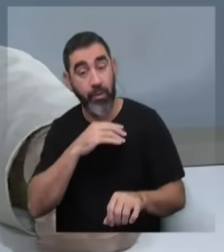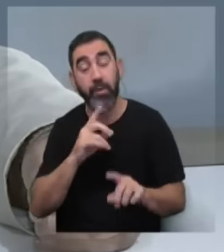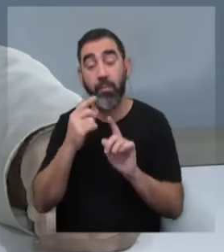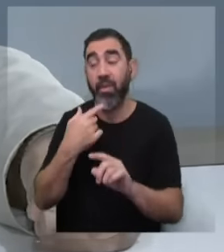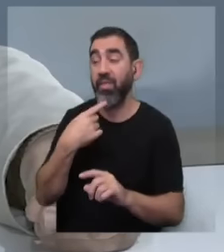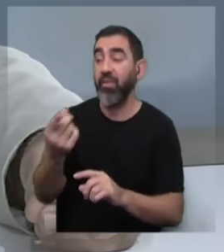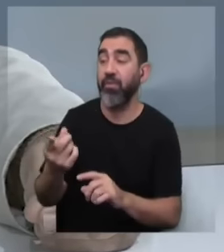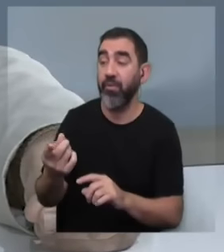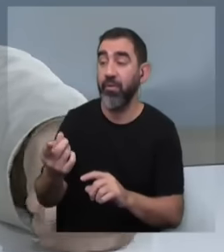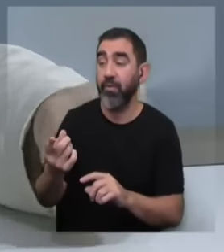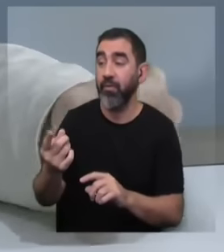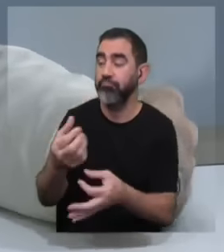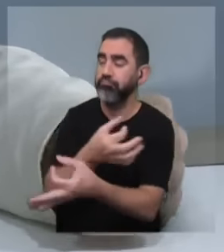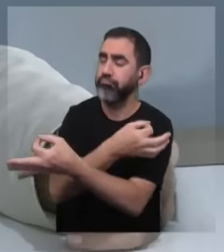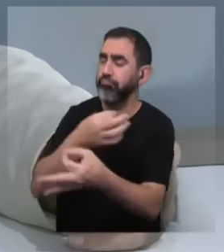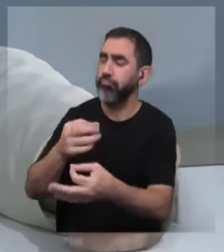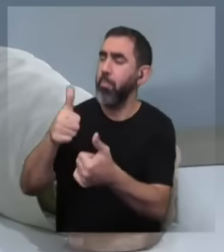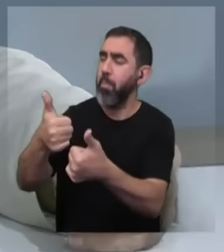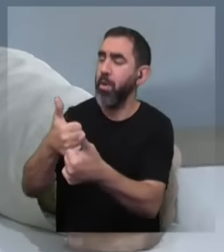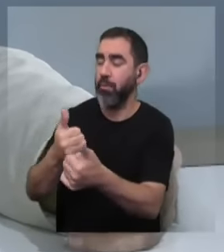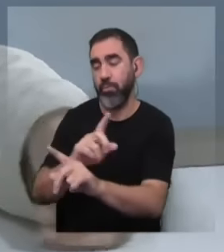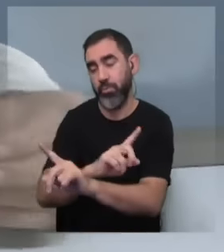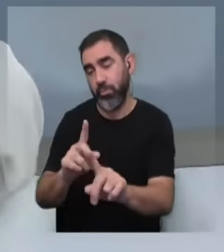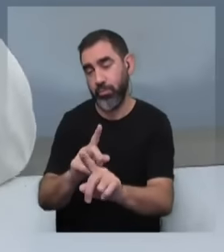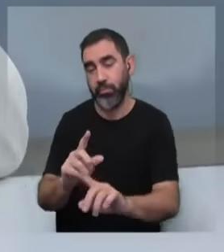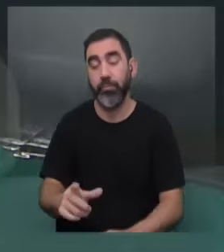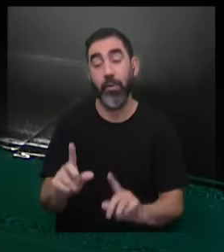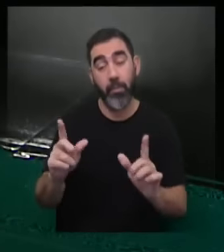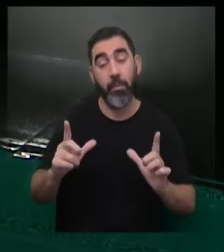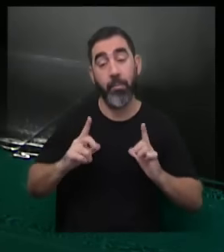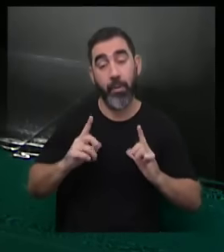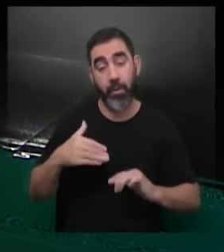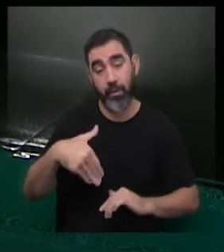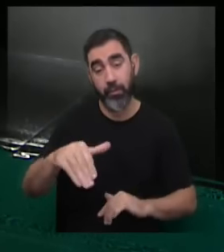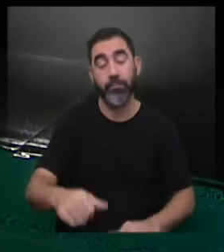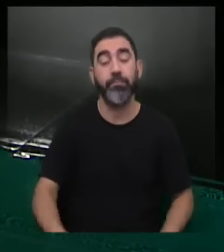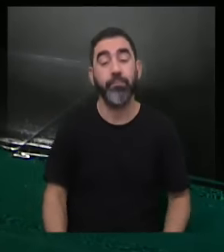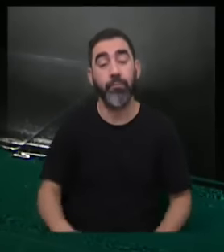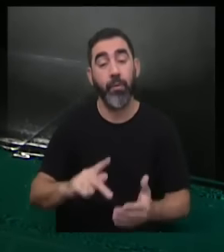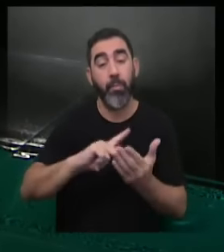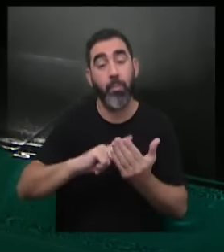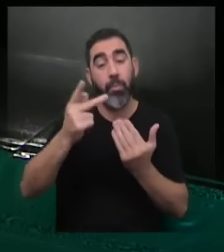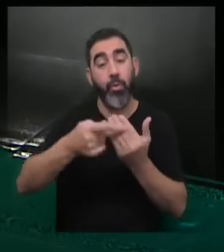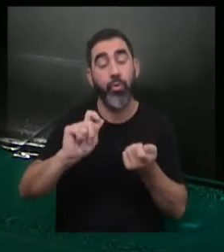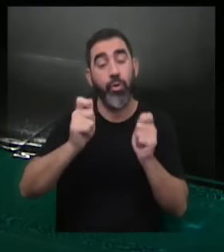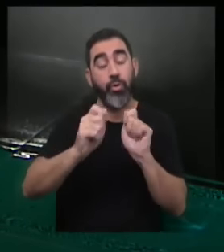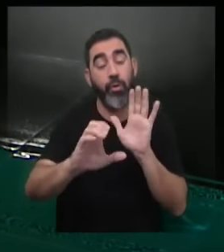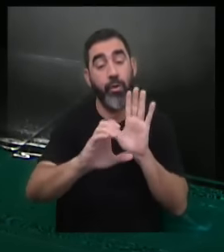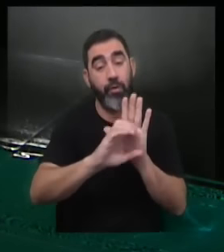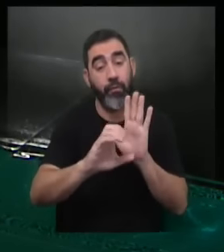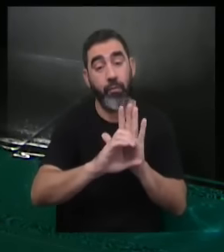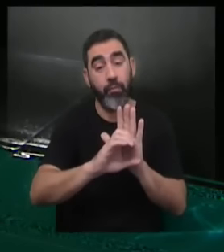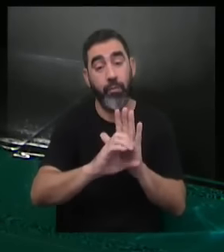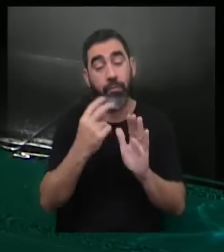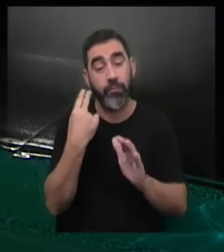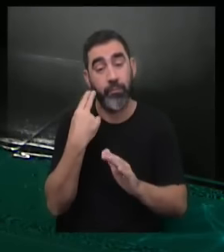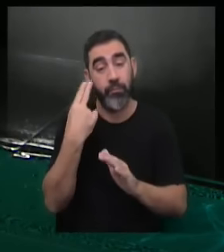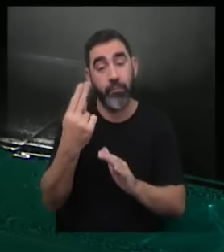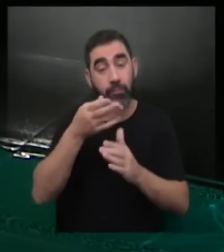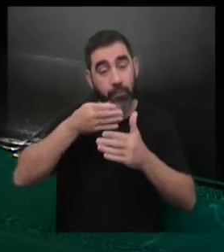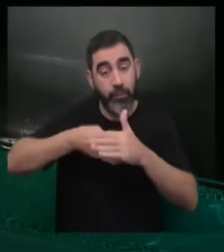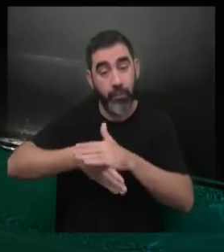decir que todo aconteció normalmente el proyecto de reforma constitucional que habilita los